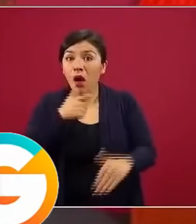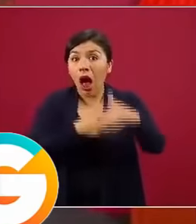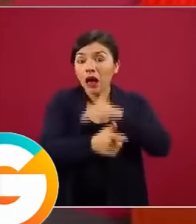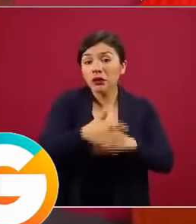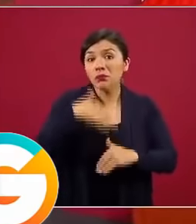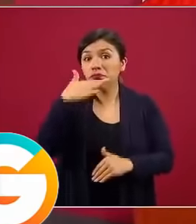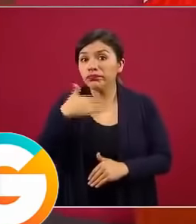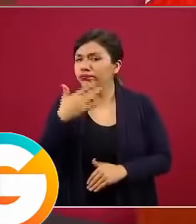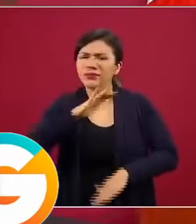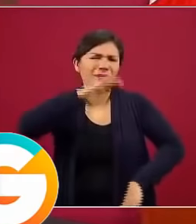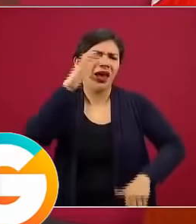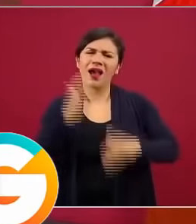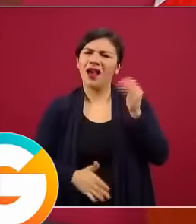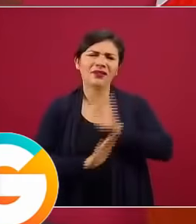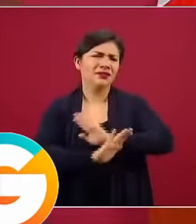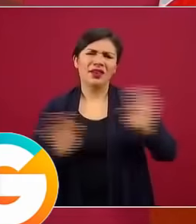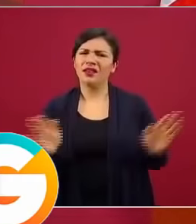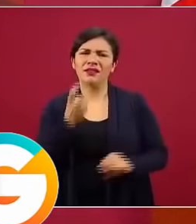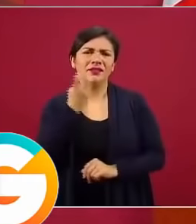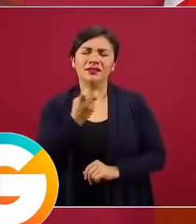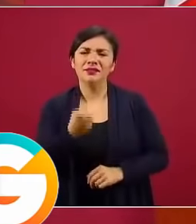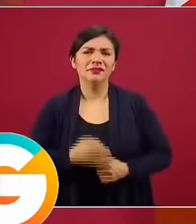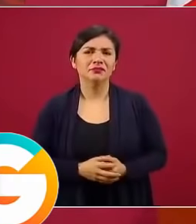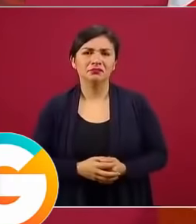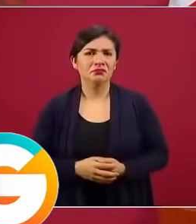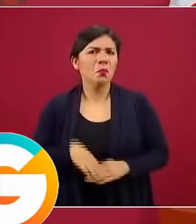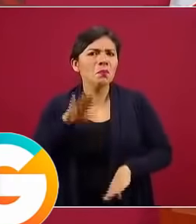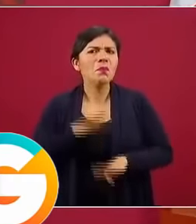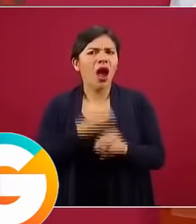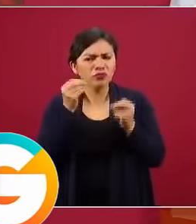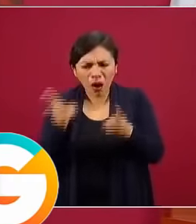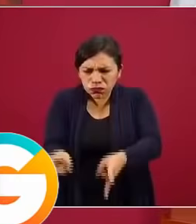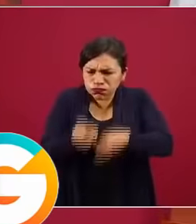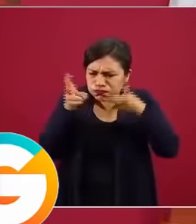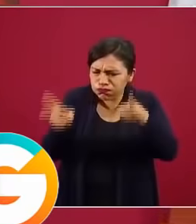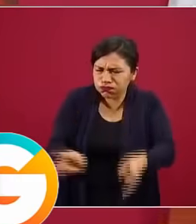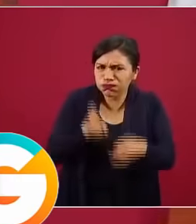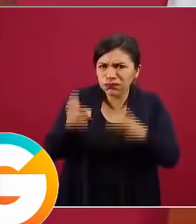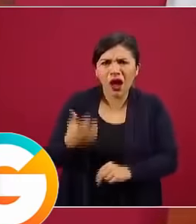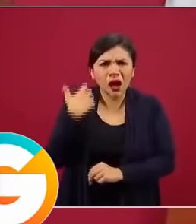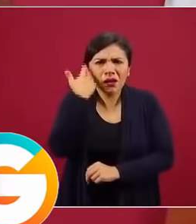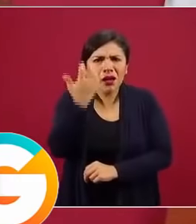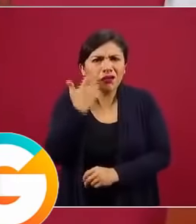Se acaba la corrupción. Fue mucho el saqueo.